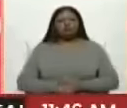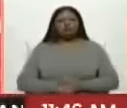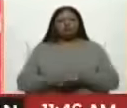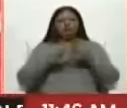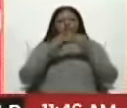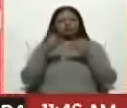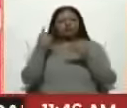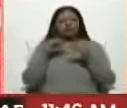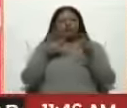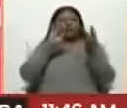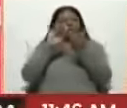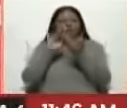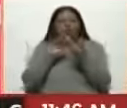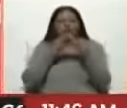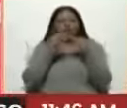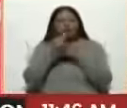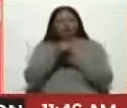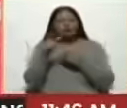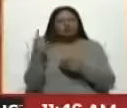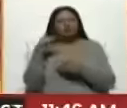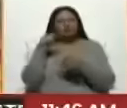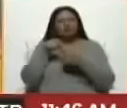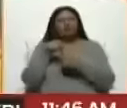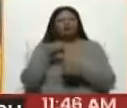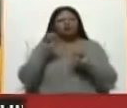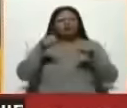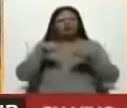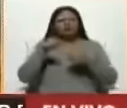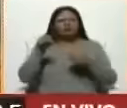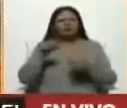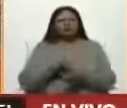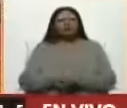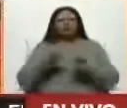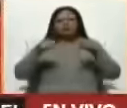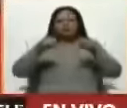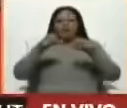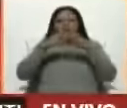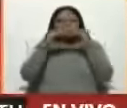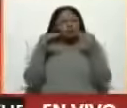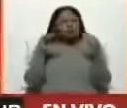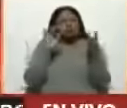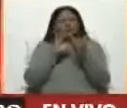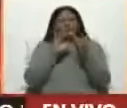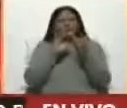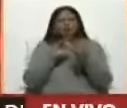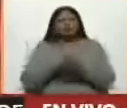han contactado a todos los que tienen allí, a todos, a todas.